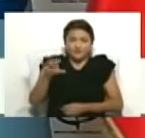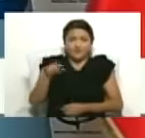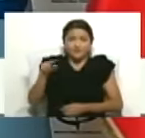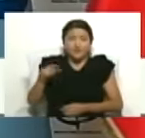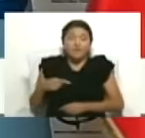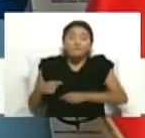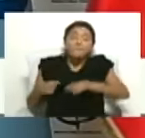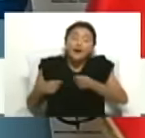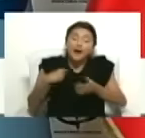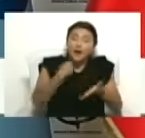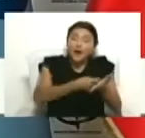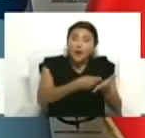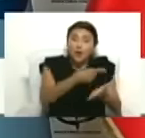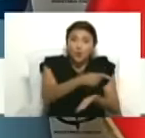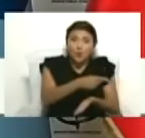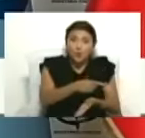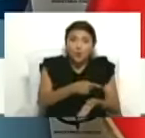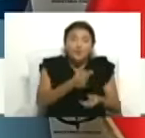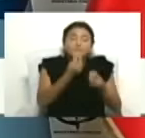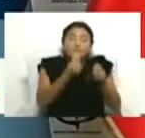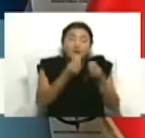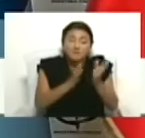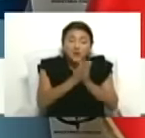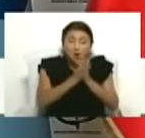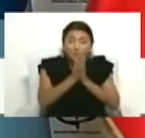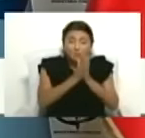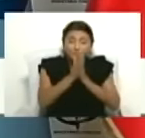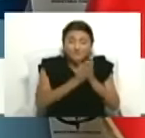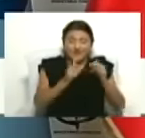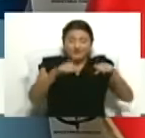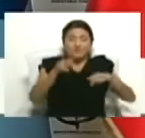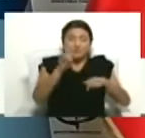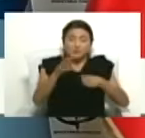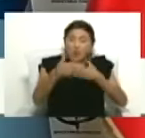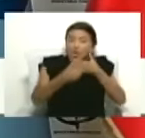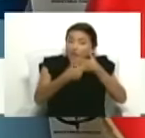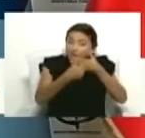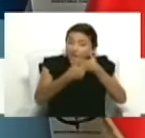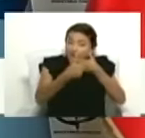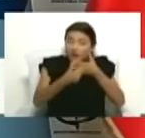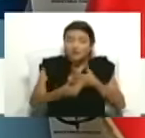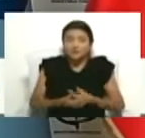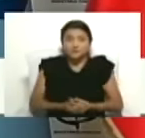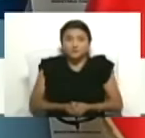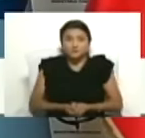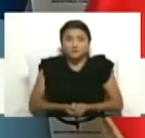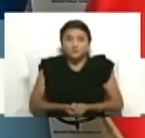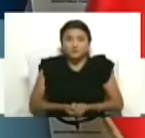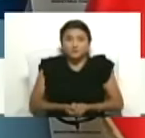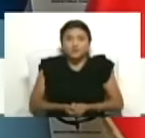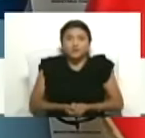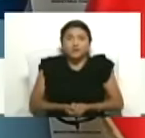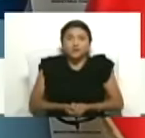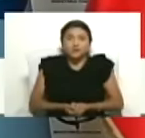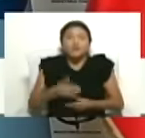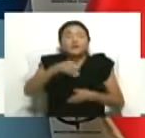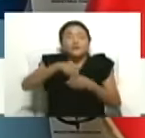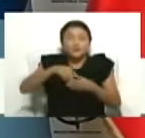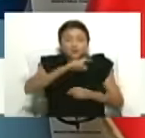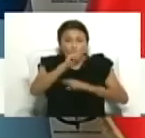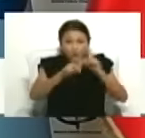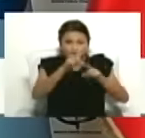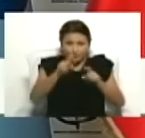ExxonMobil, para conspirar, obviamente, como ya lo dije en el preámbulo, contra el desarrollo del